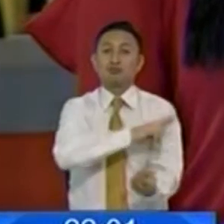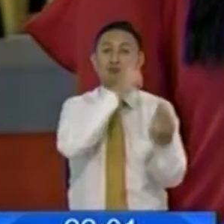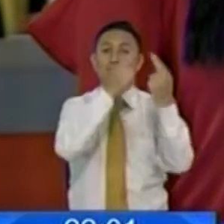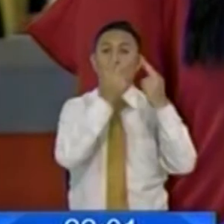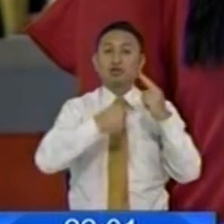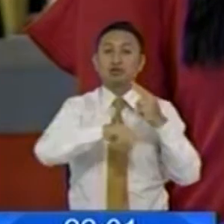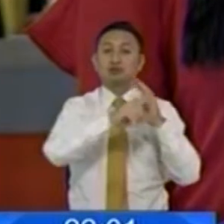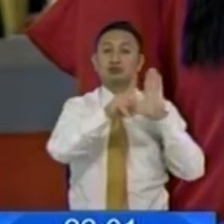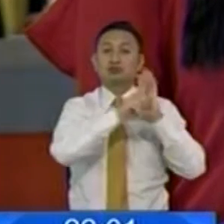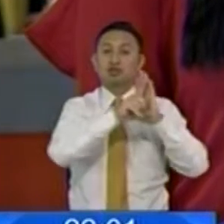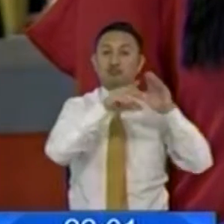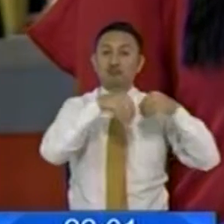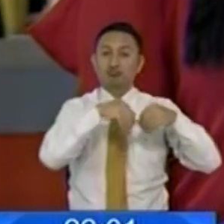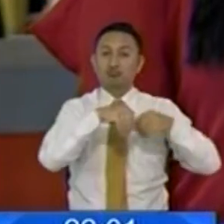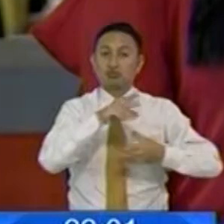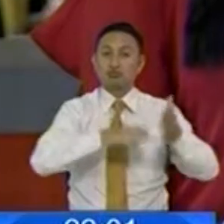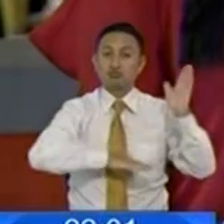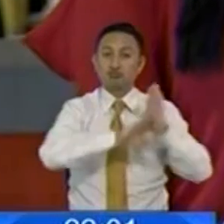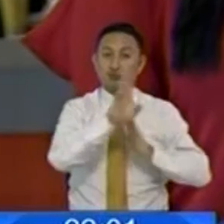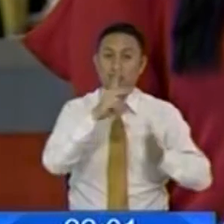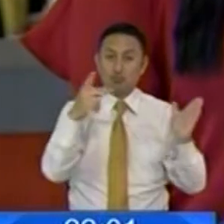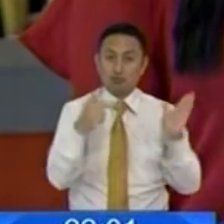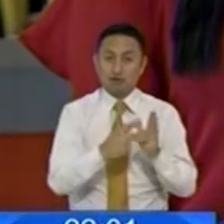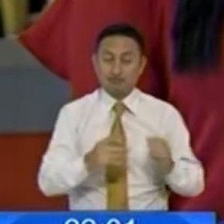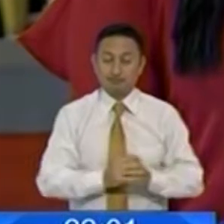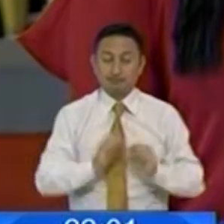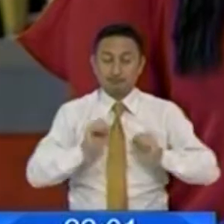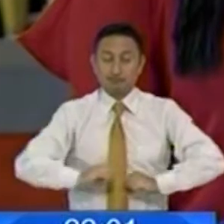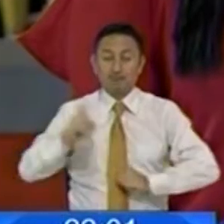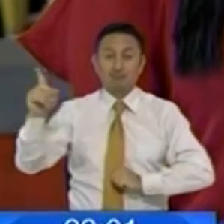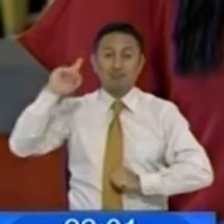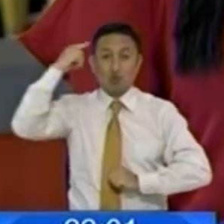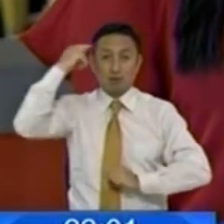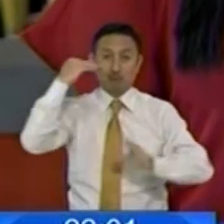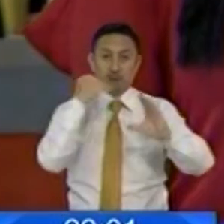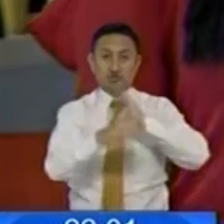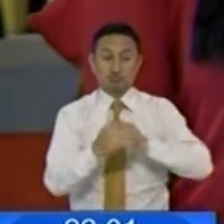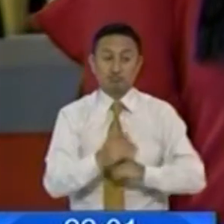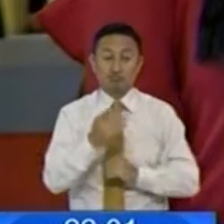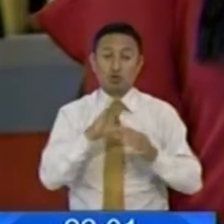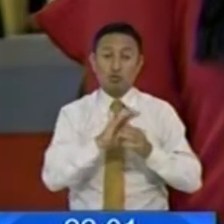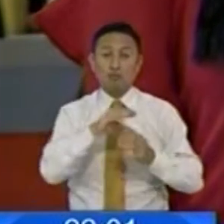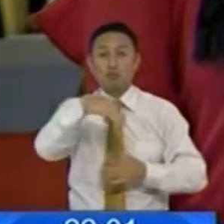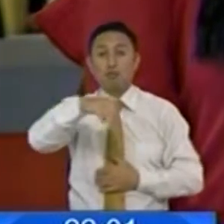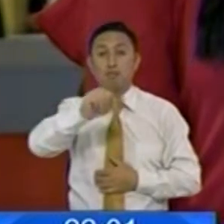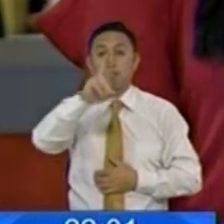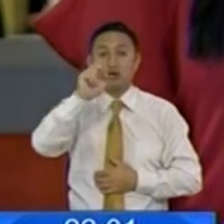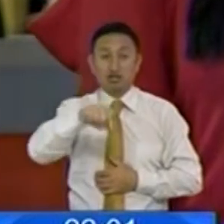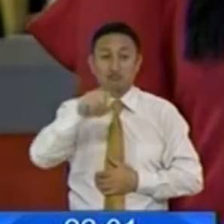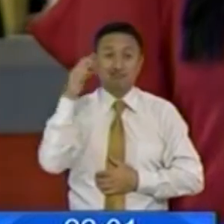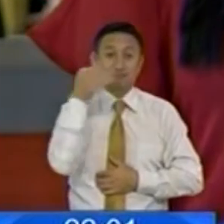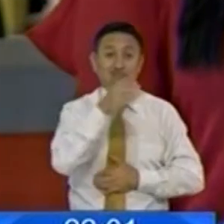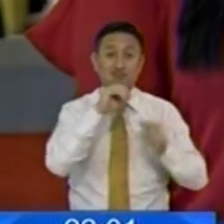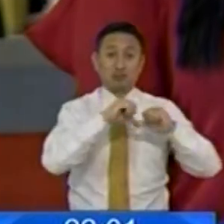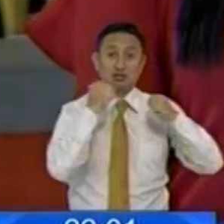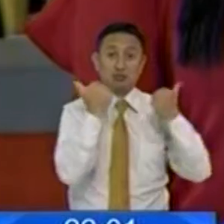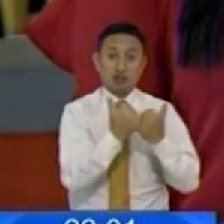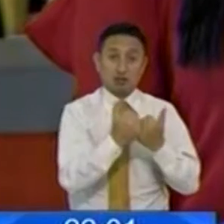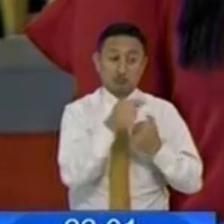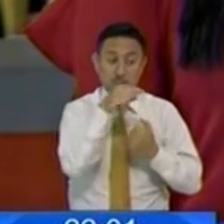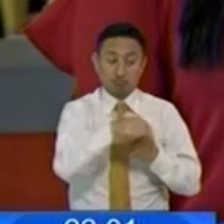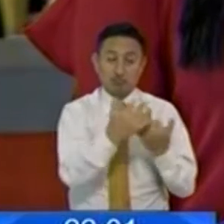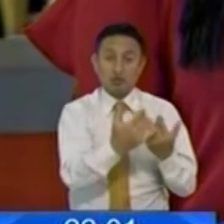Orgánica de Simplicidad y Progresividad Tributaria enviado por el Ejecutivo. Nuestra compañera Marilyn Jaramillo se encuentra en el Palacio